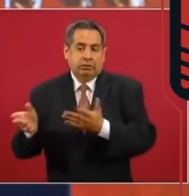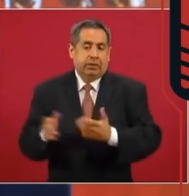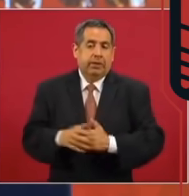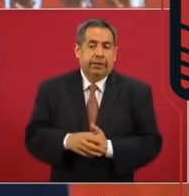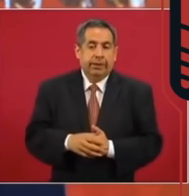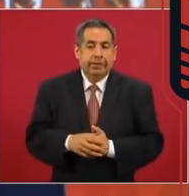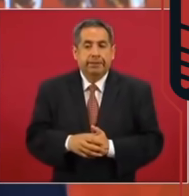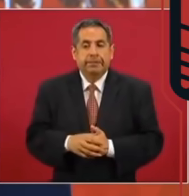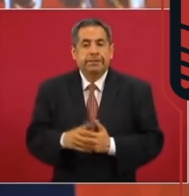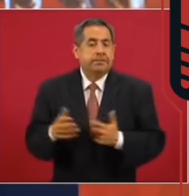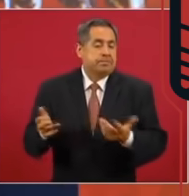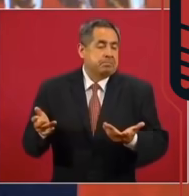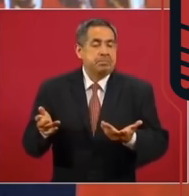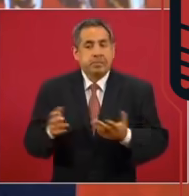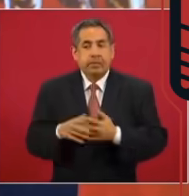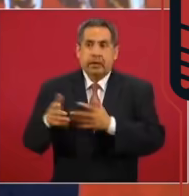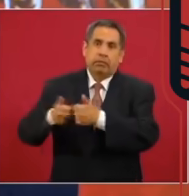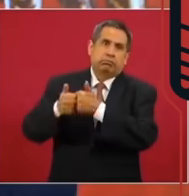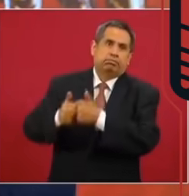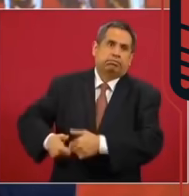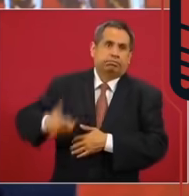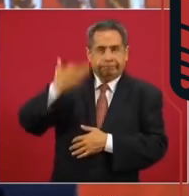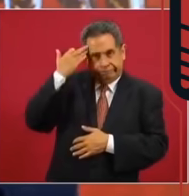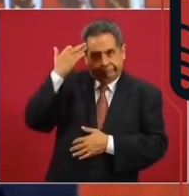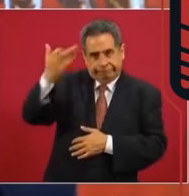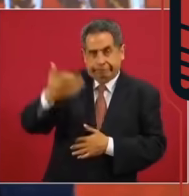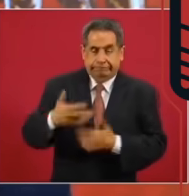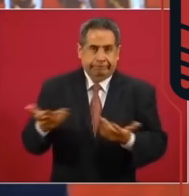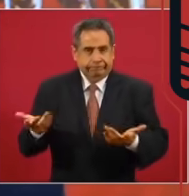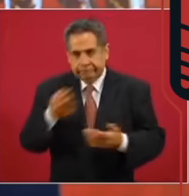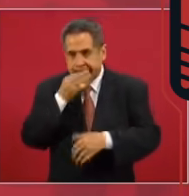que no vayan a estar ahí tanto tiempo.